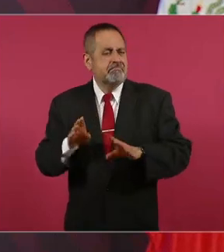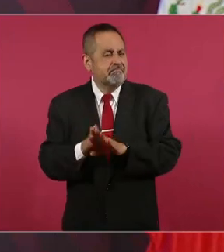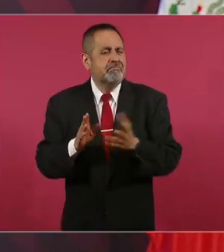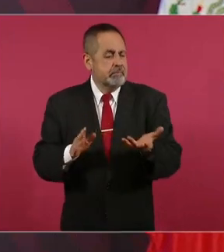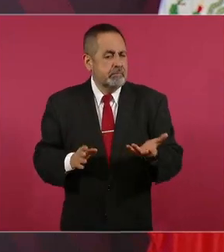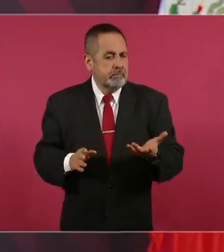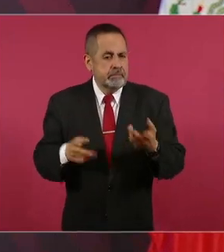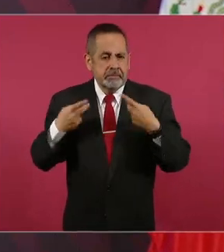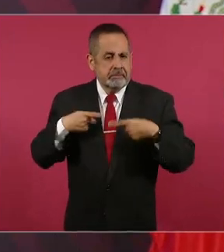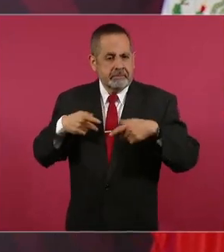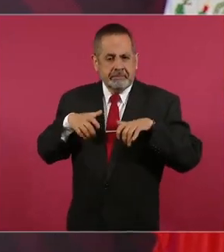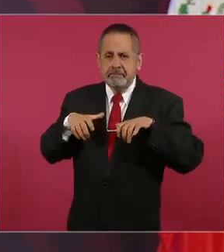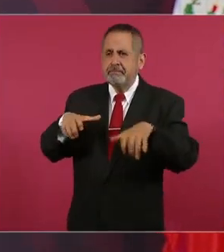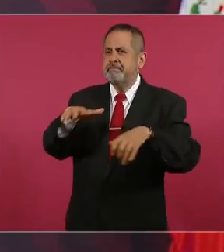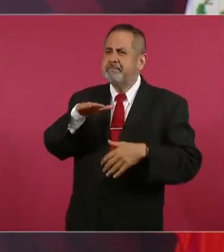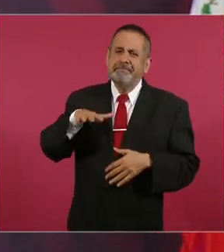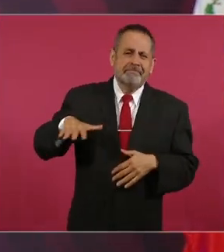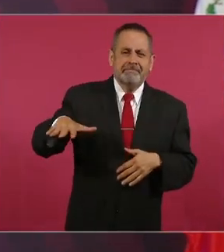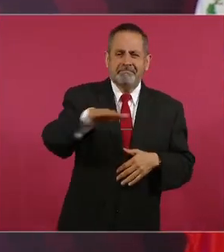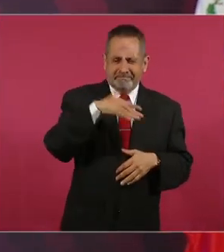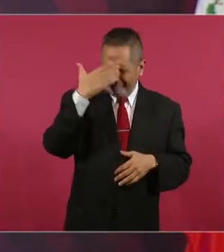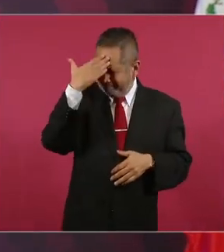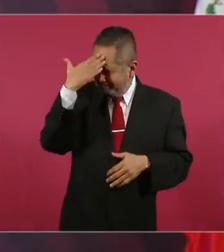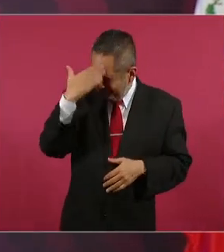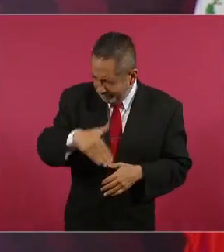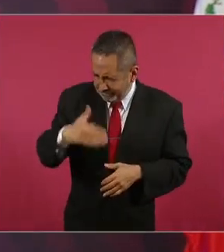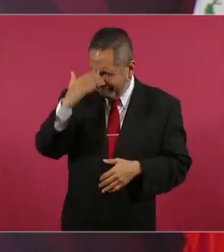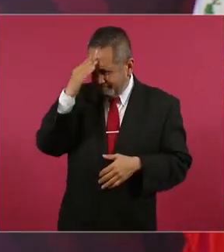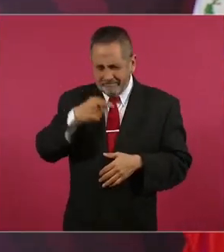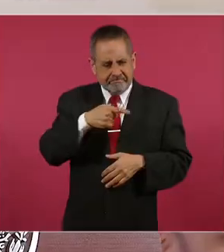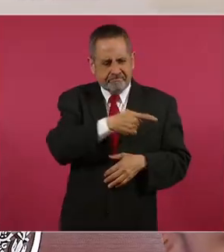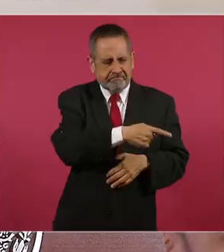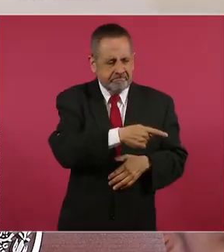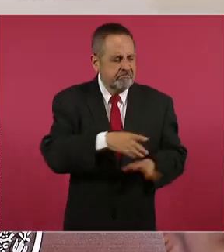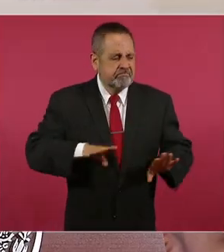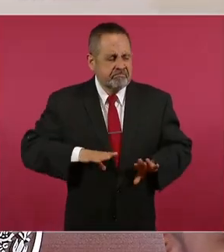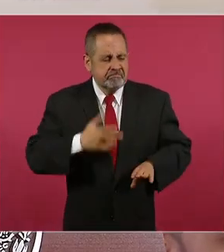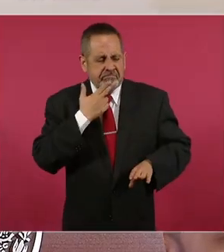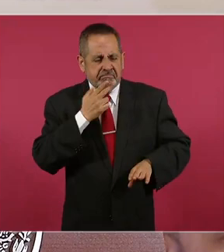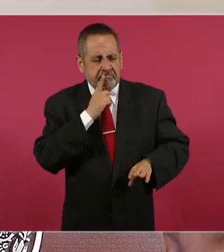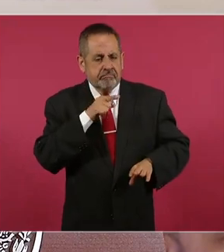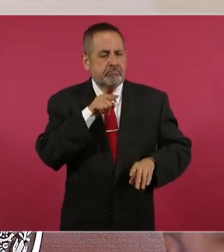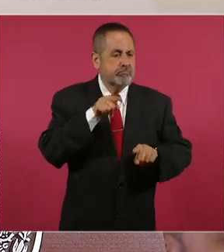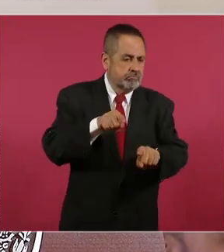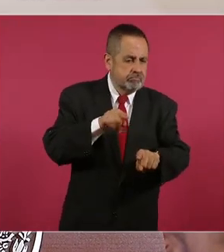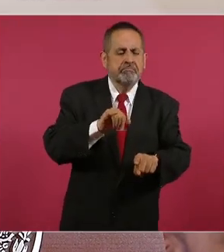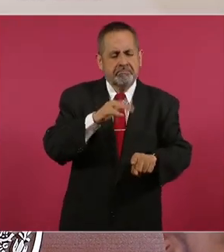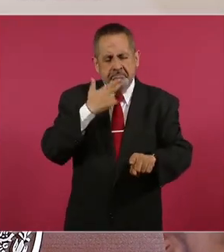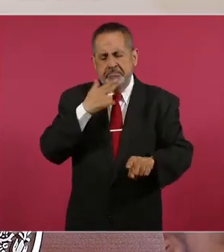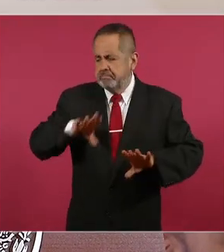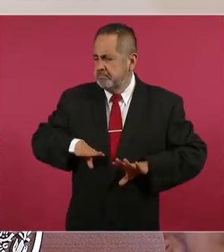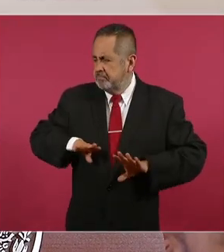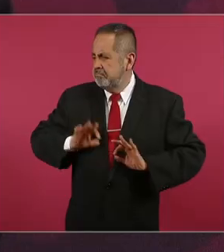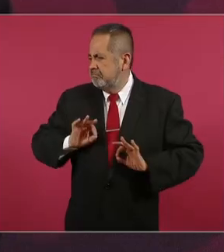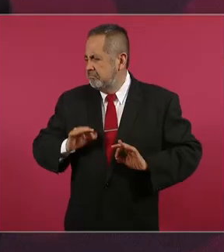Entonces, el pueblo sabe qué conviene, qué no conviene. Eso es la democracia.